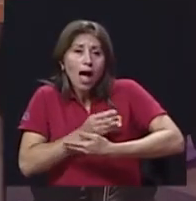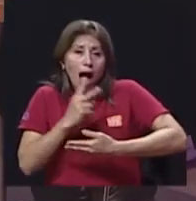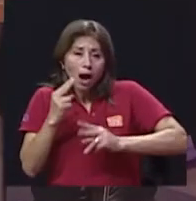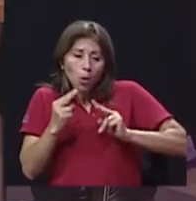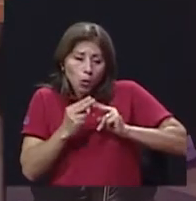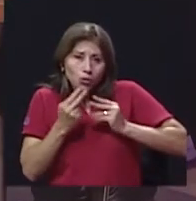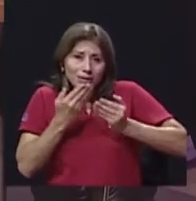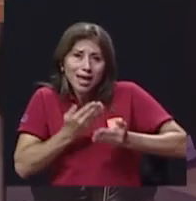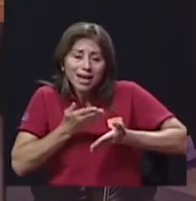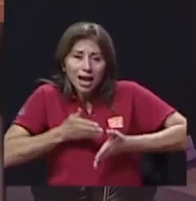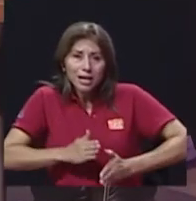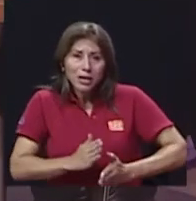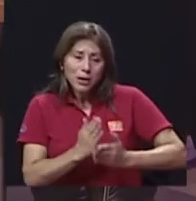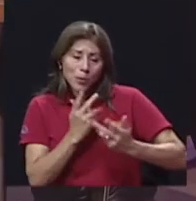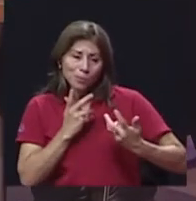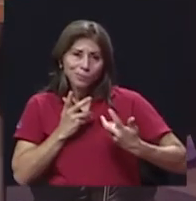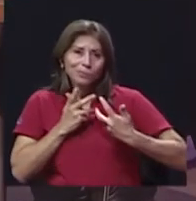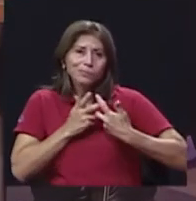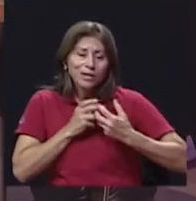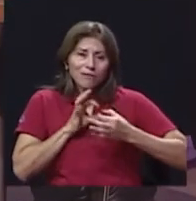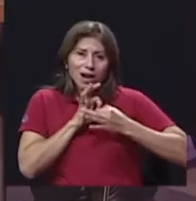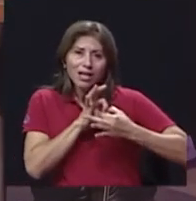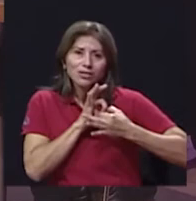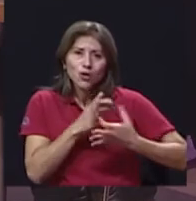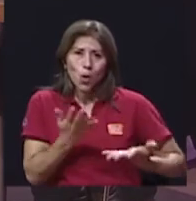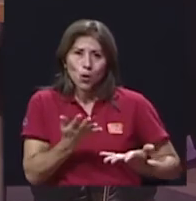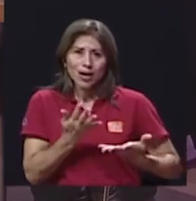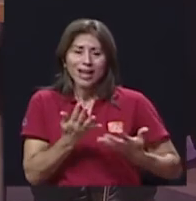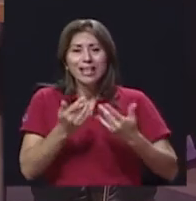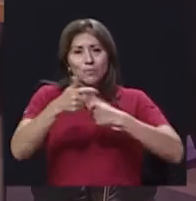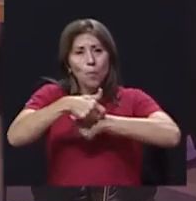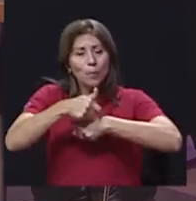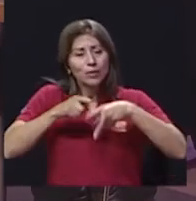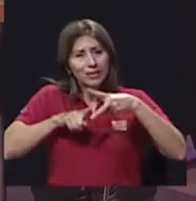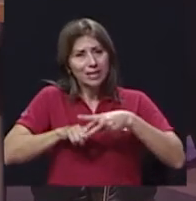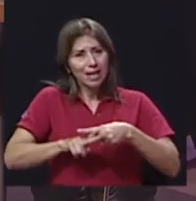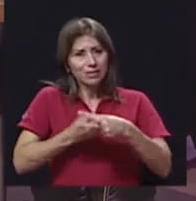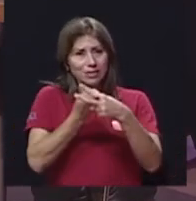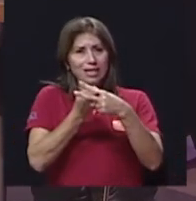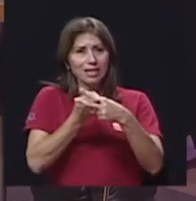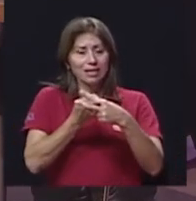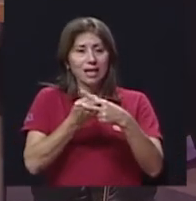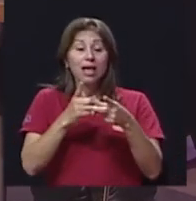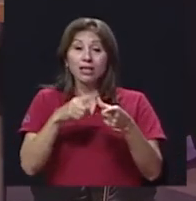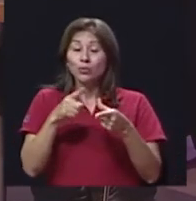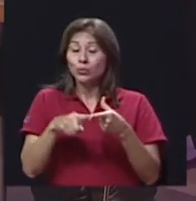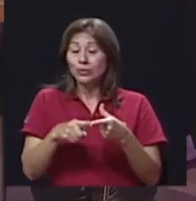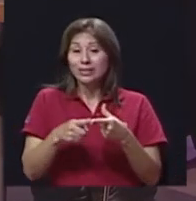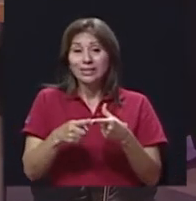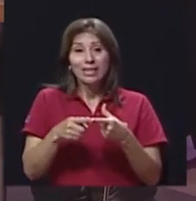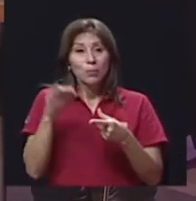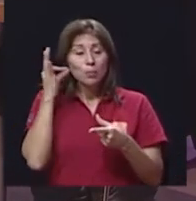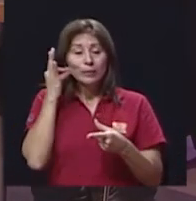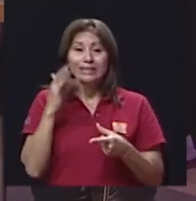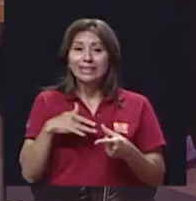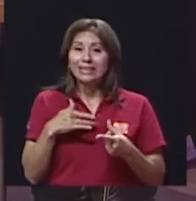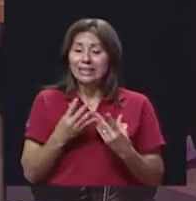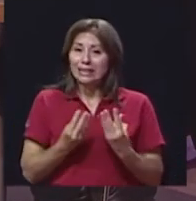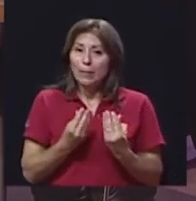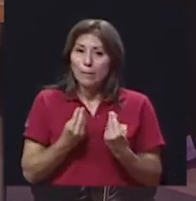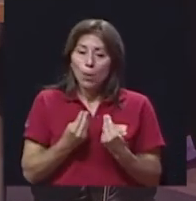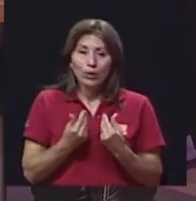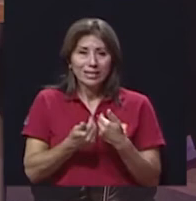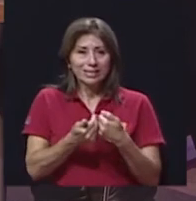hija hasta la establecer la relación está ésta está en los inicios verdad y entonces el temor de ese momento de